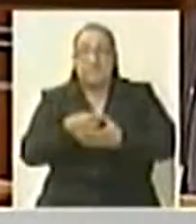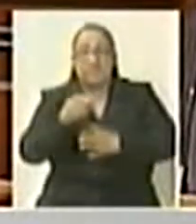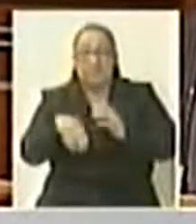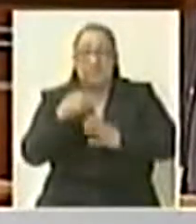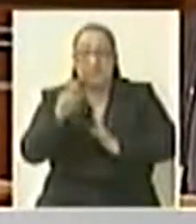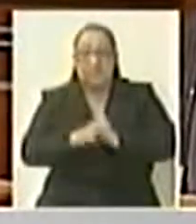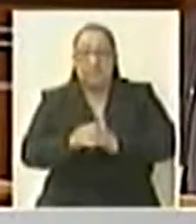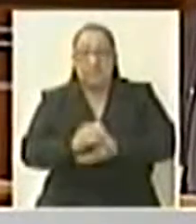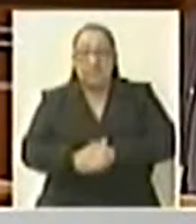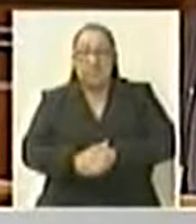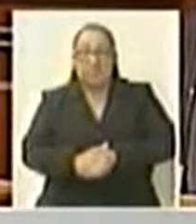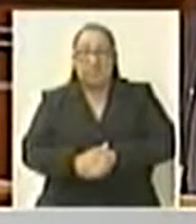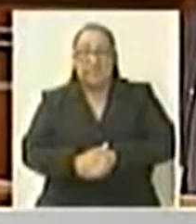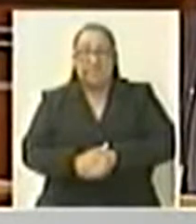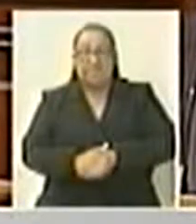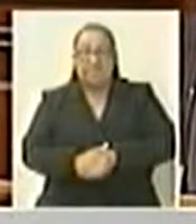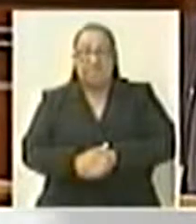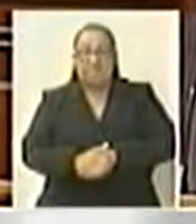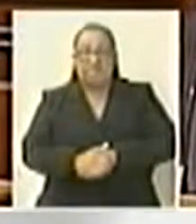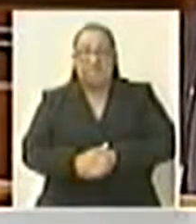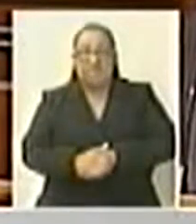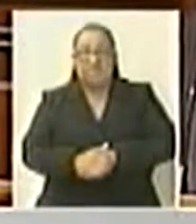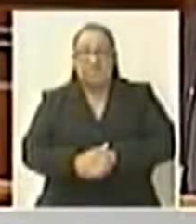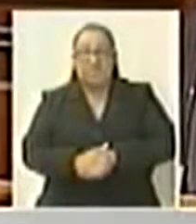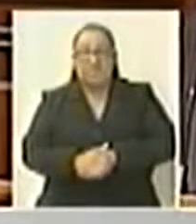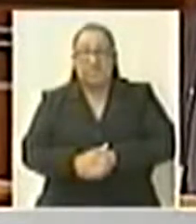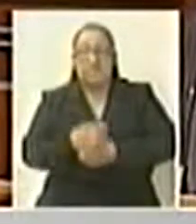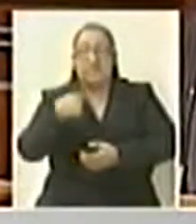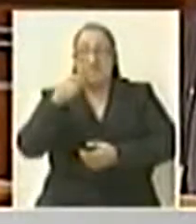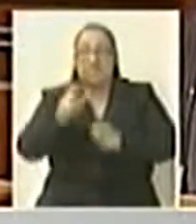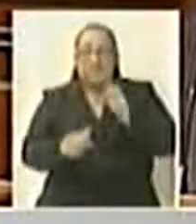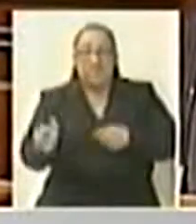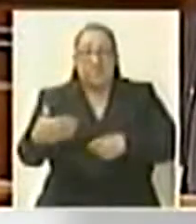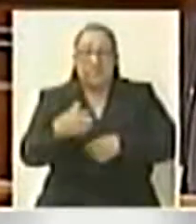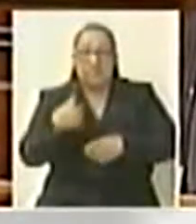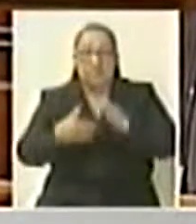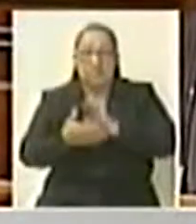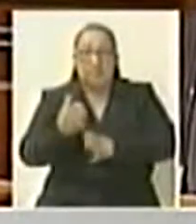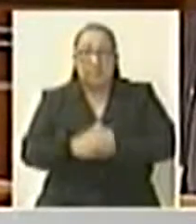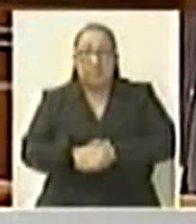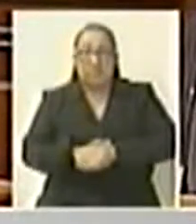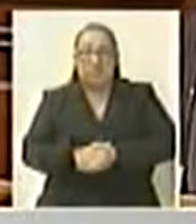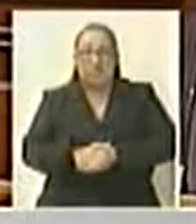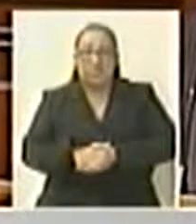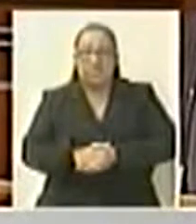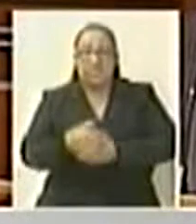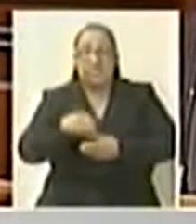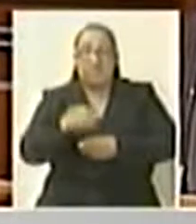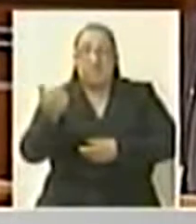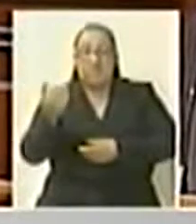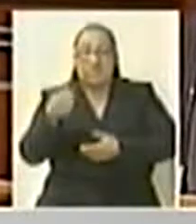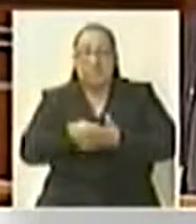fondo, porque es necesario que el pescador salga ya en su